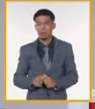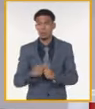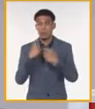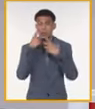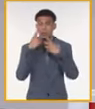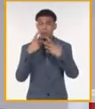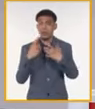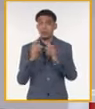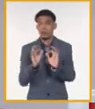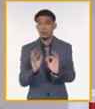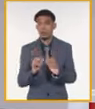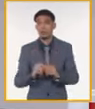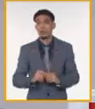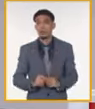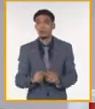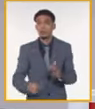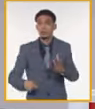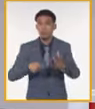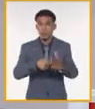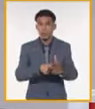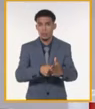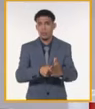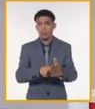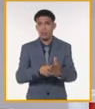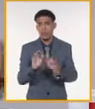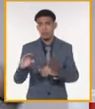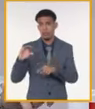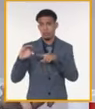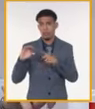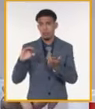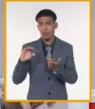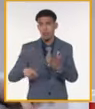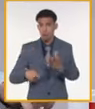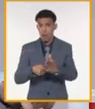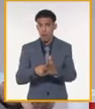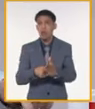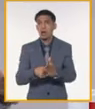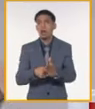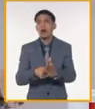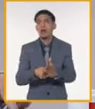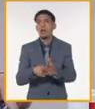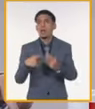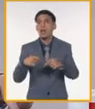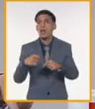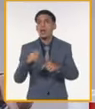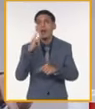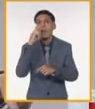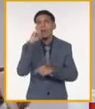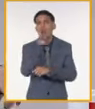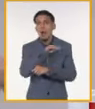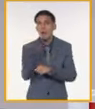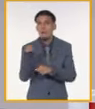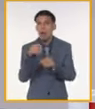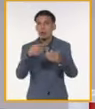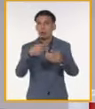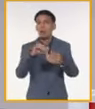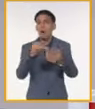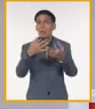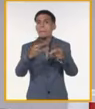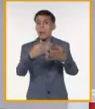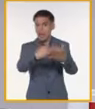importante que el p como se explicaba anteriormente que esa nmina esté nominalizado eso es transparencia y